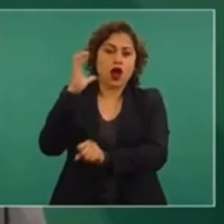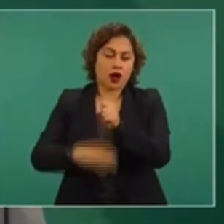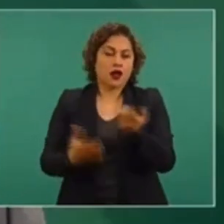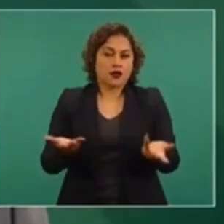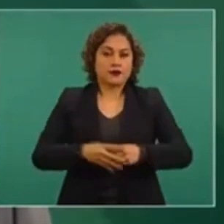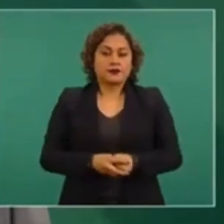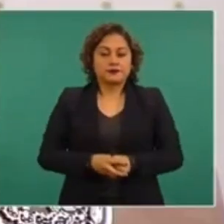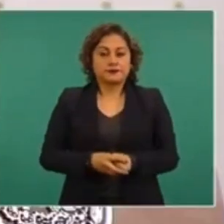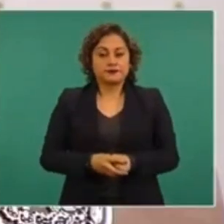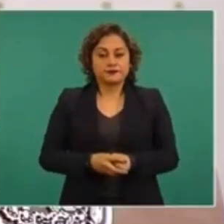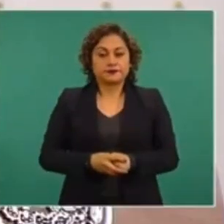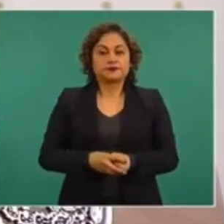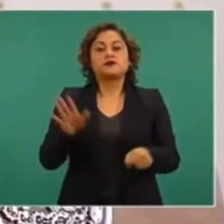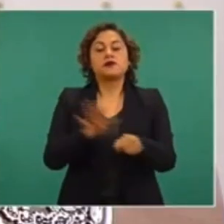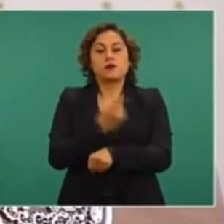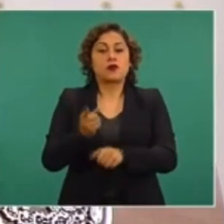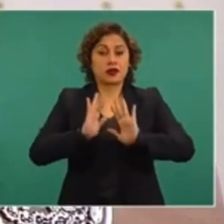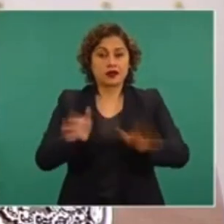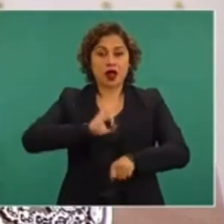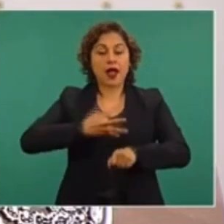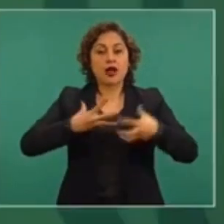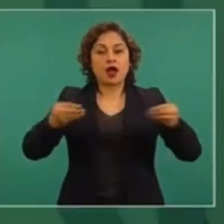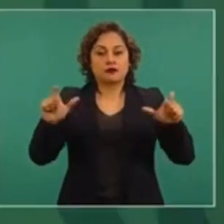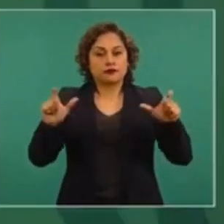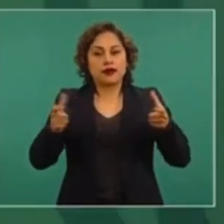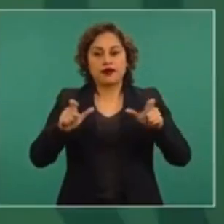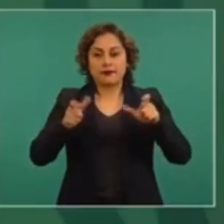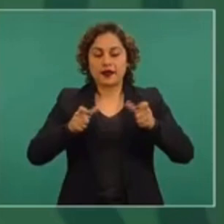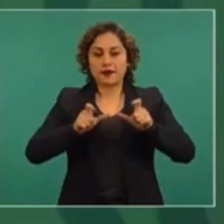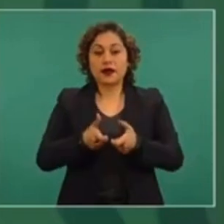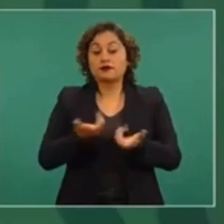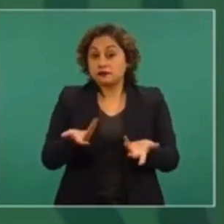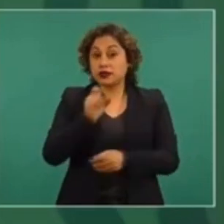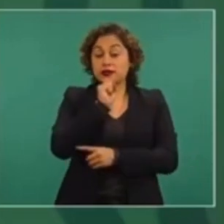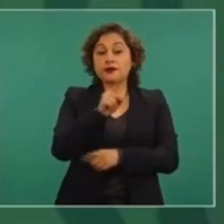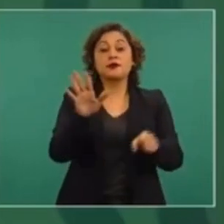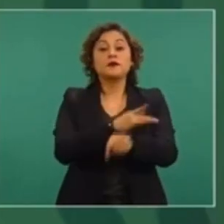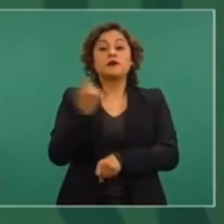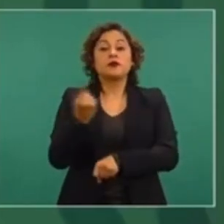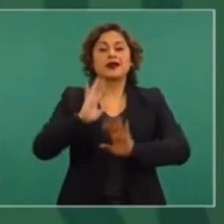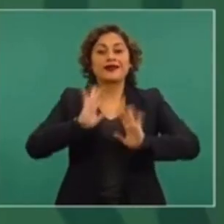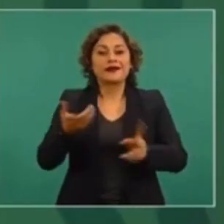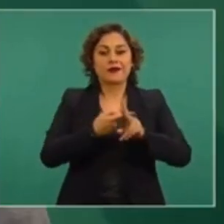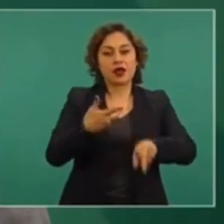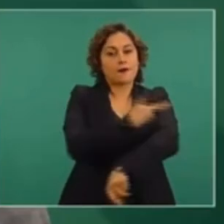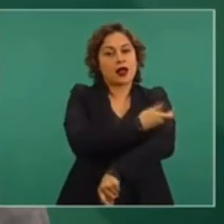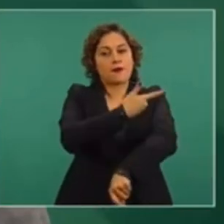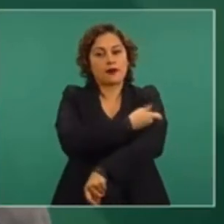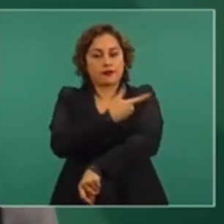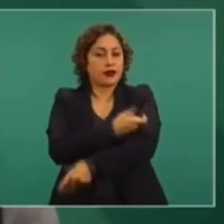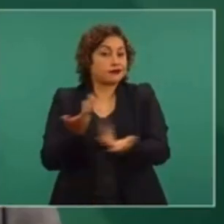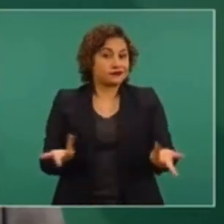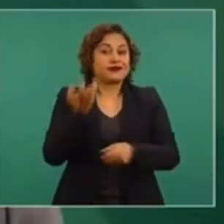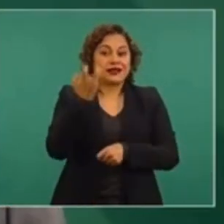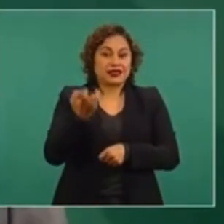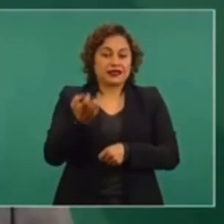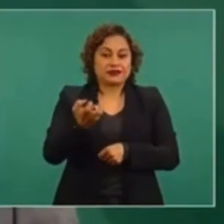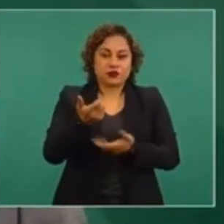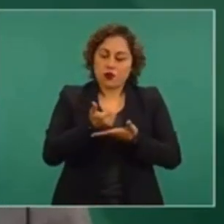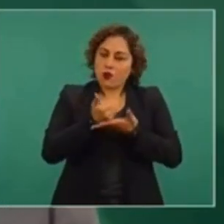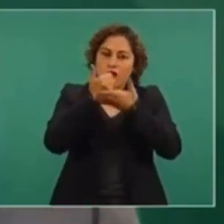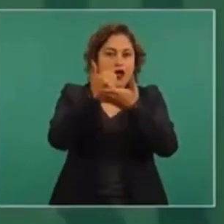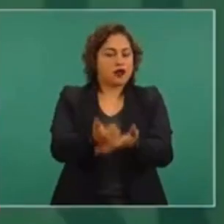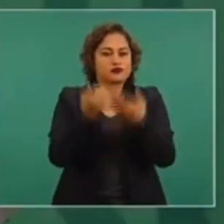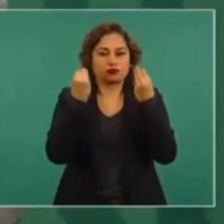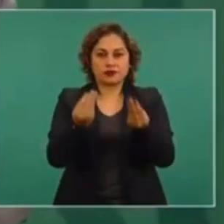va a ir disminuyendo la pandemia y también porque ya tenemos la posibilidad de aplicación de la vacuna. Esto es lo que nos va a dar